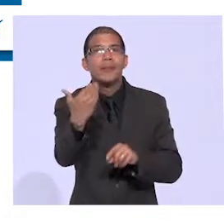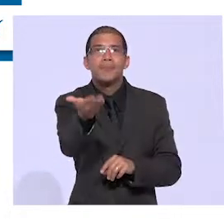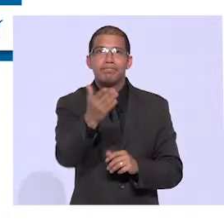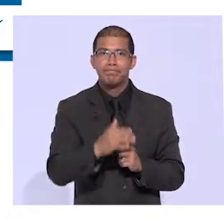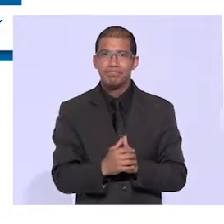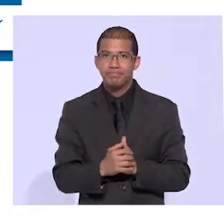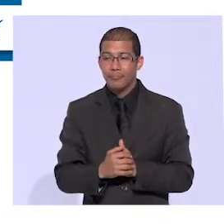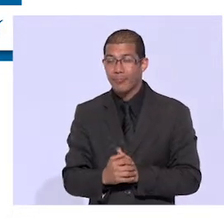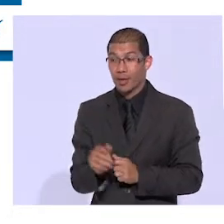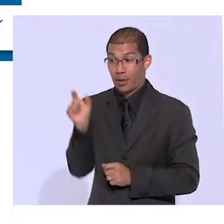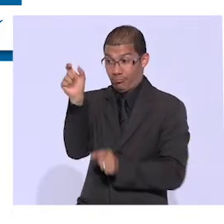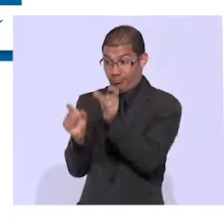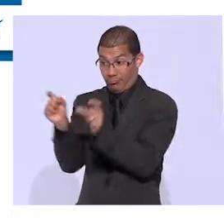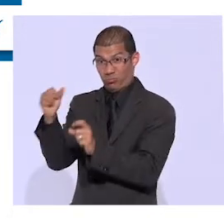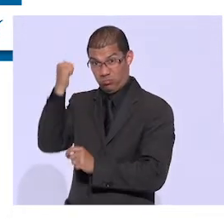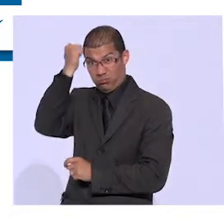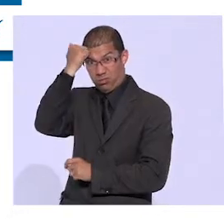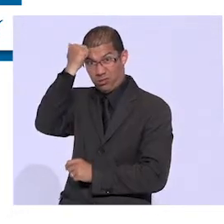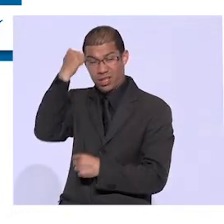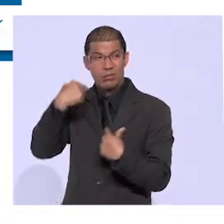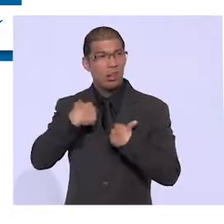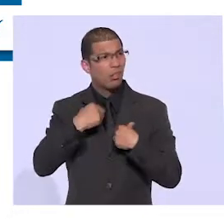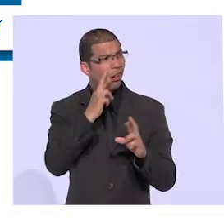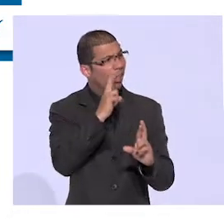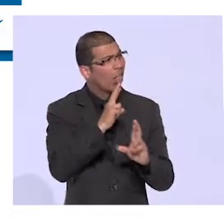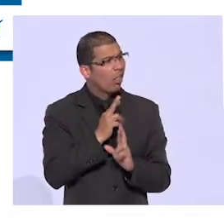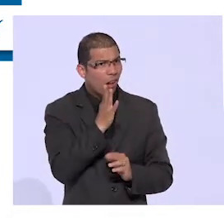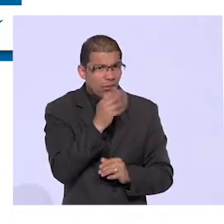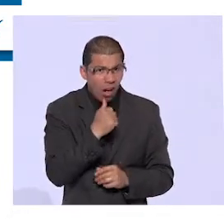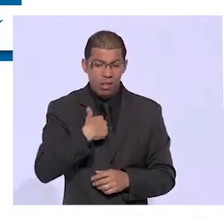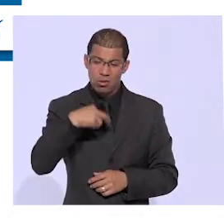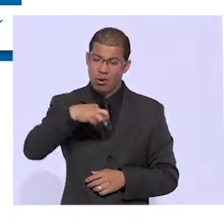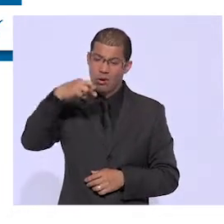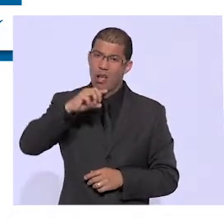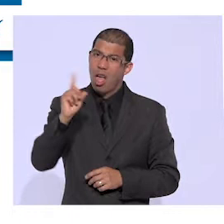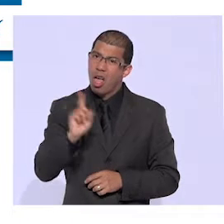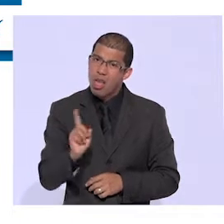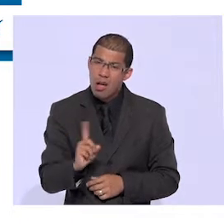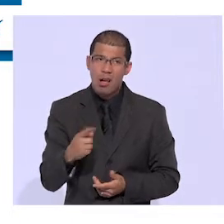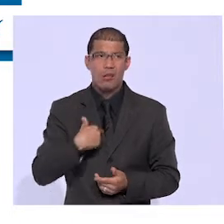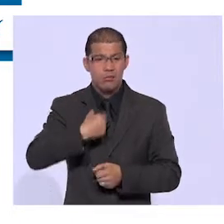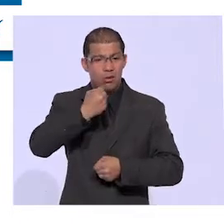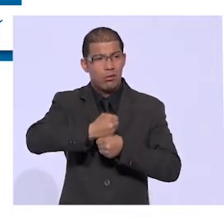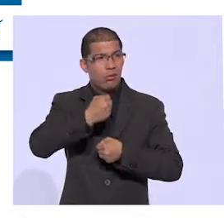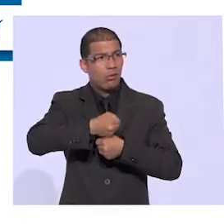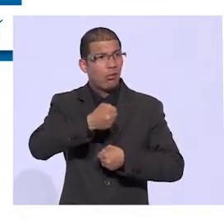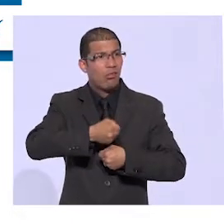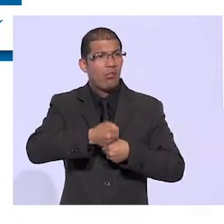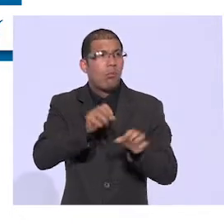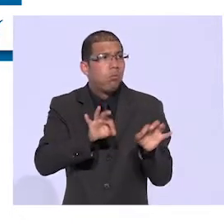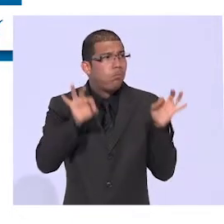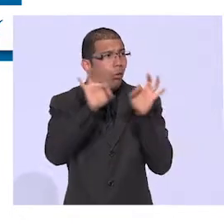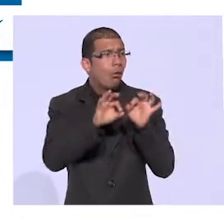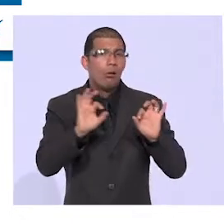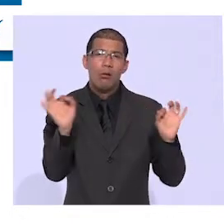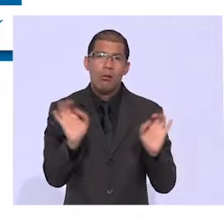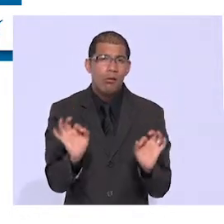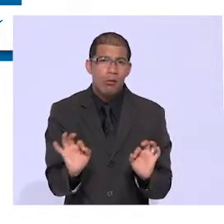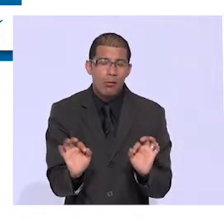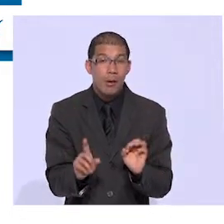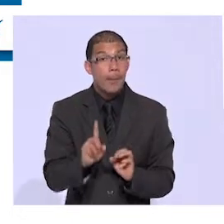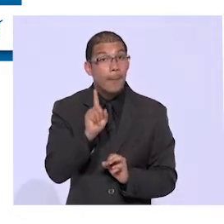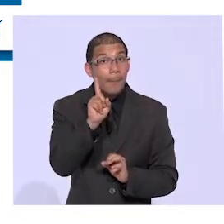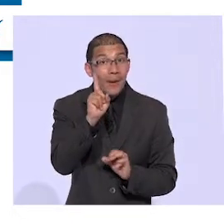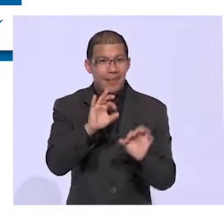el docente tiene la percepción de que no me consideran como un profesional, mi labor parece que no es importante, y sin embargo, cuando a